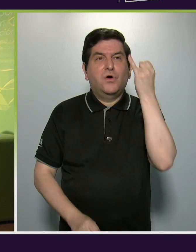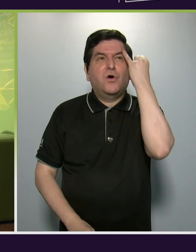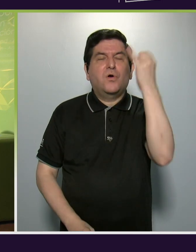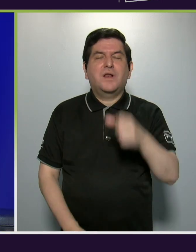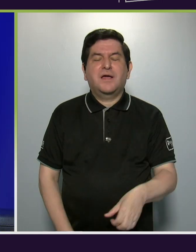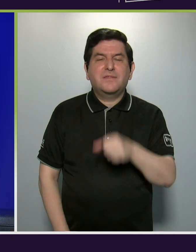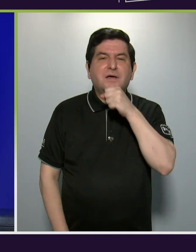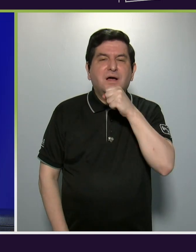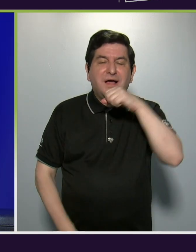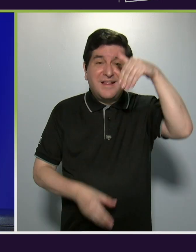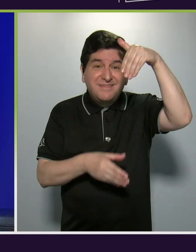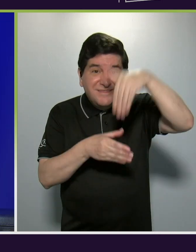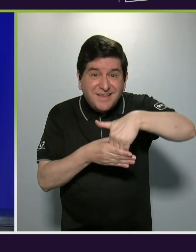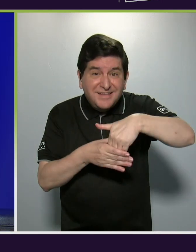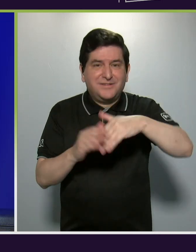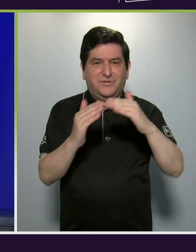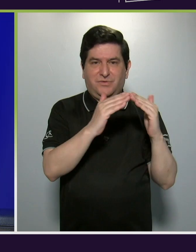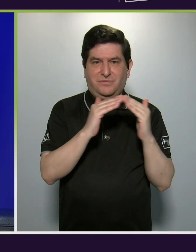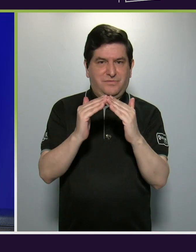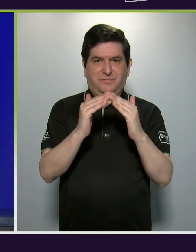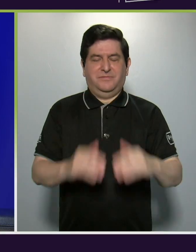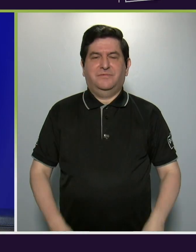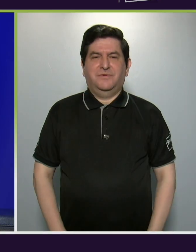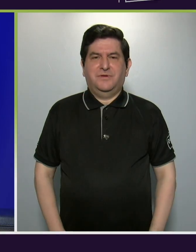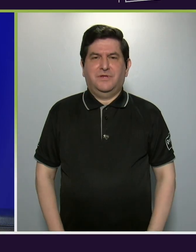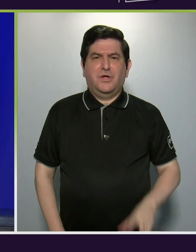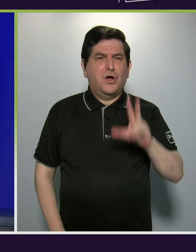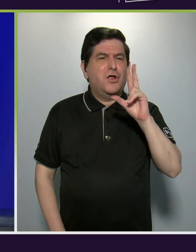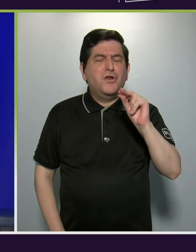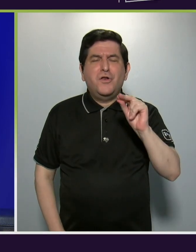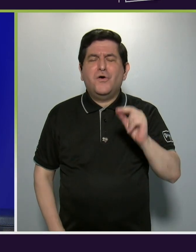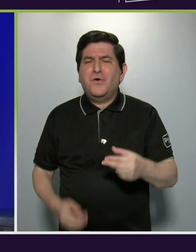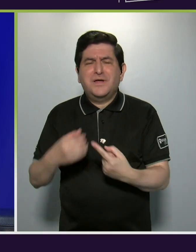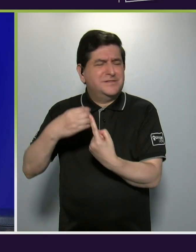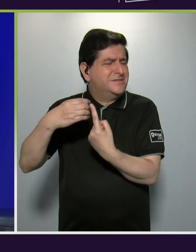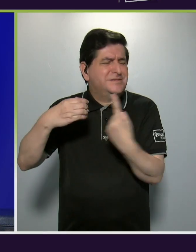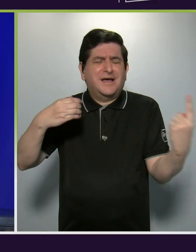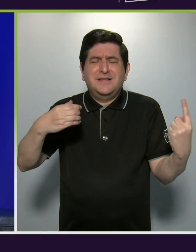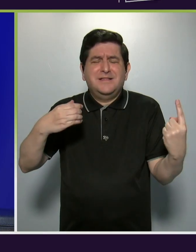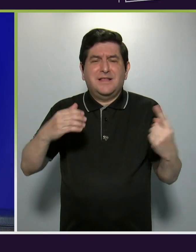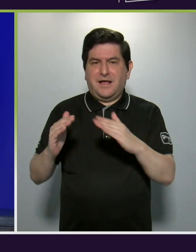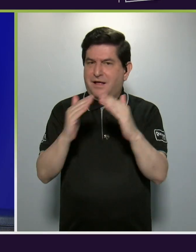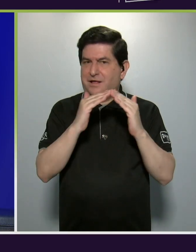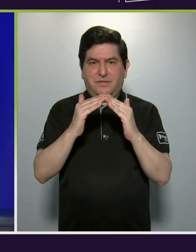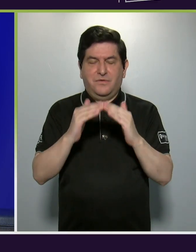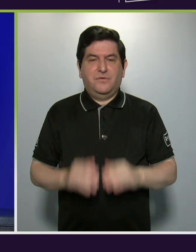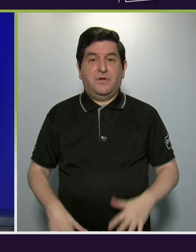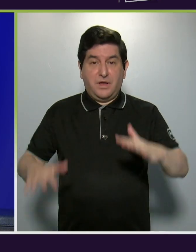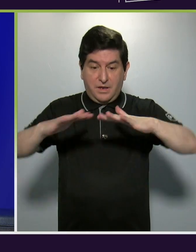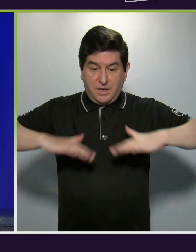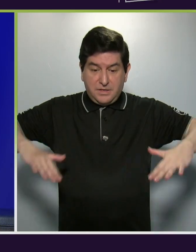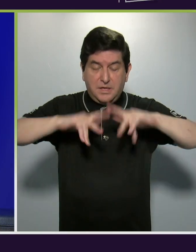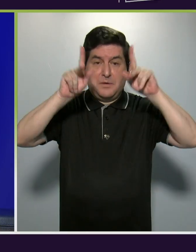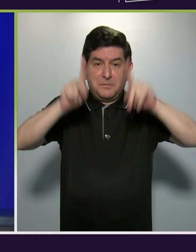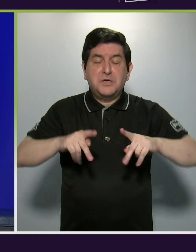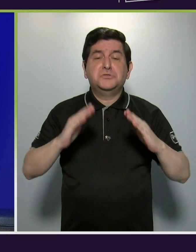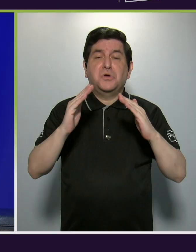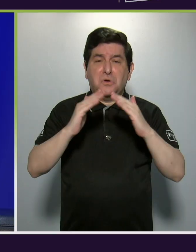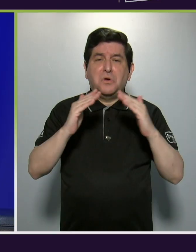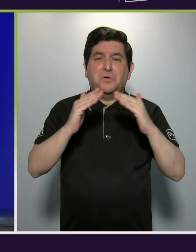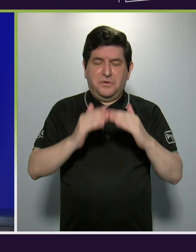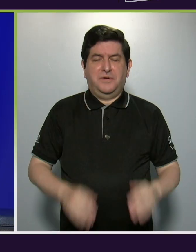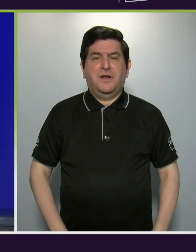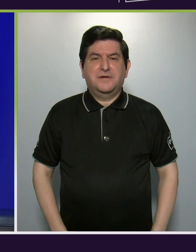envejecer en comunidad, que no es envejecer aislada de mi comunidad, es en el espacio donde las personas han vivido,